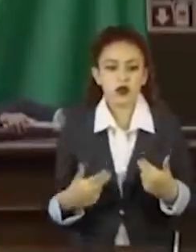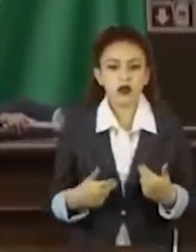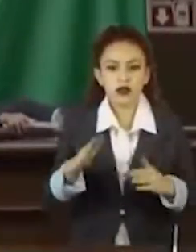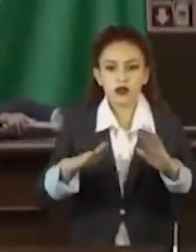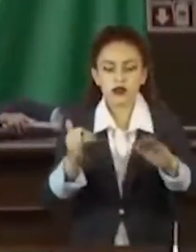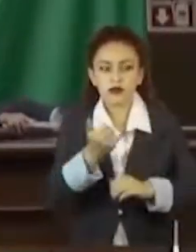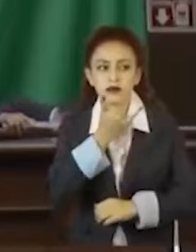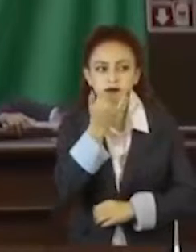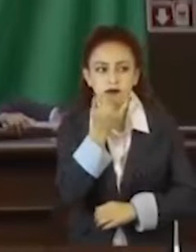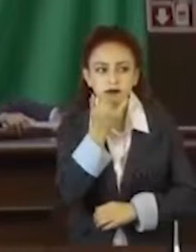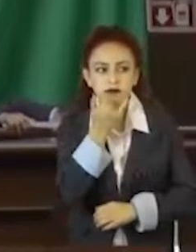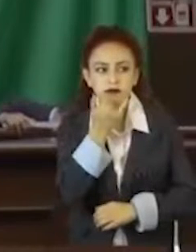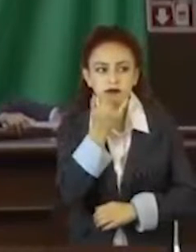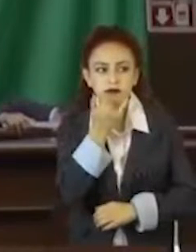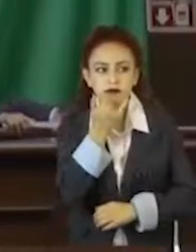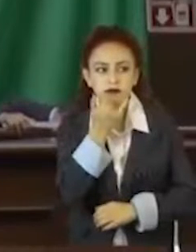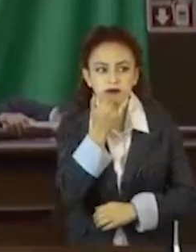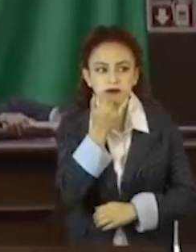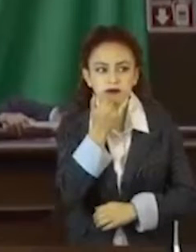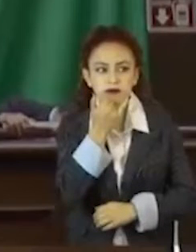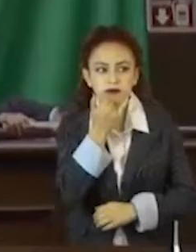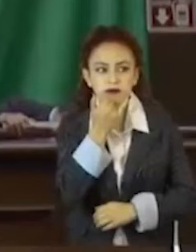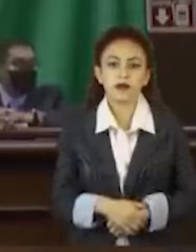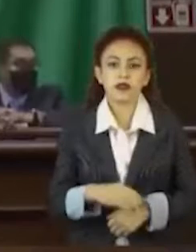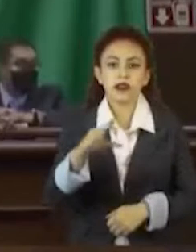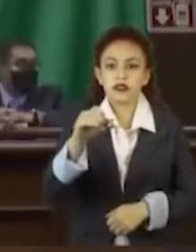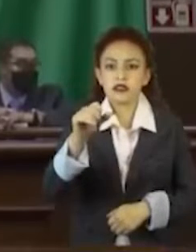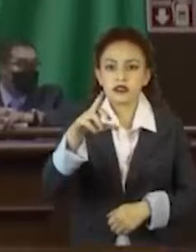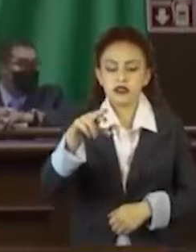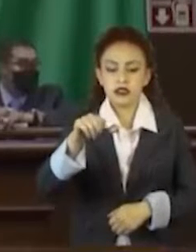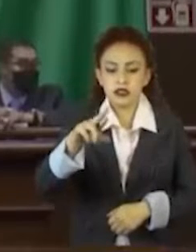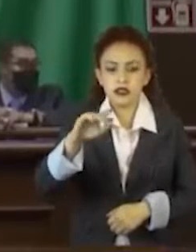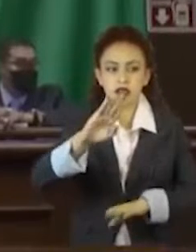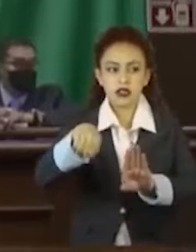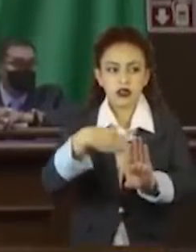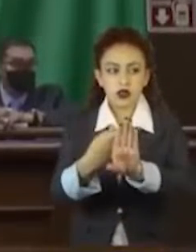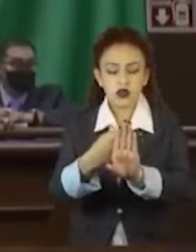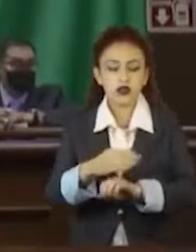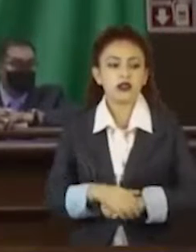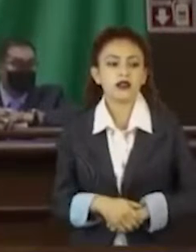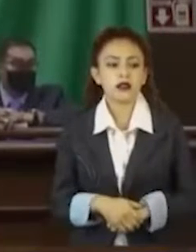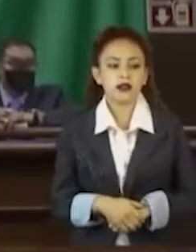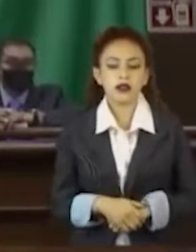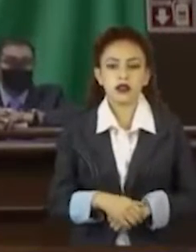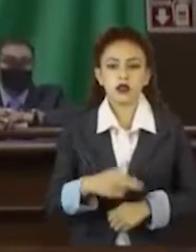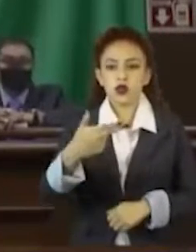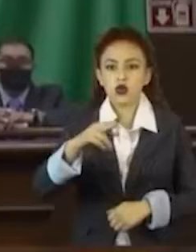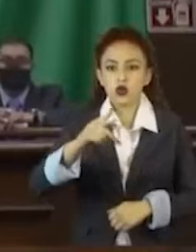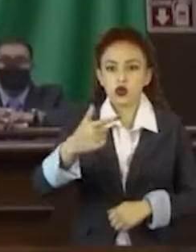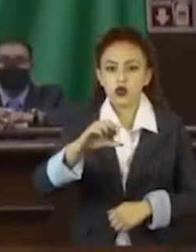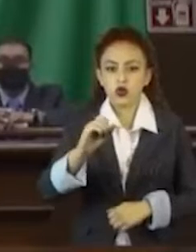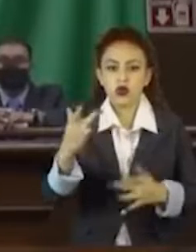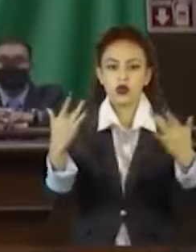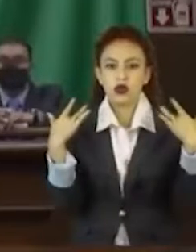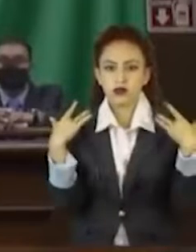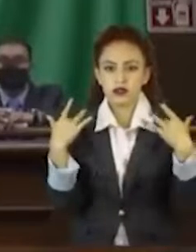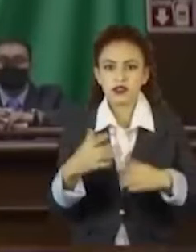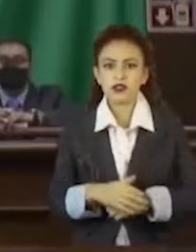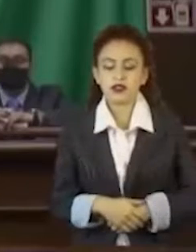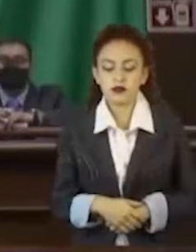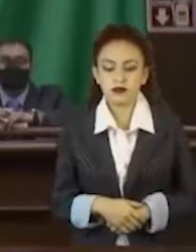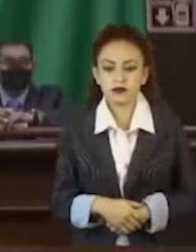Voy a ratificar la votación. Villanueva, Enrique, en contra. Anaya Ávila Hugo,